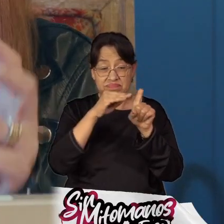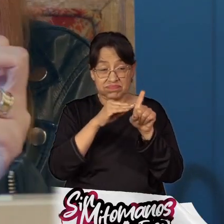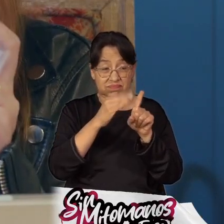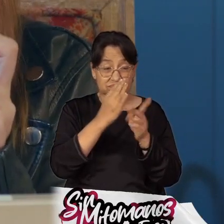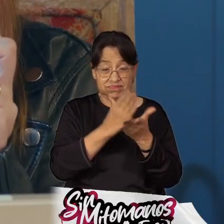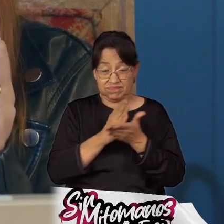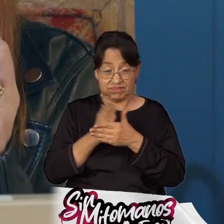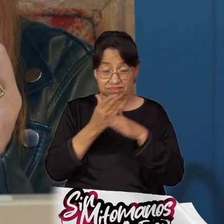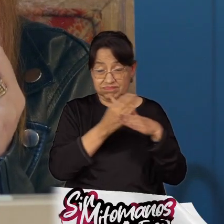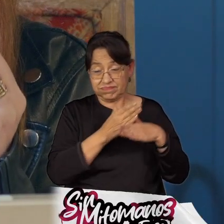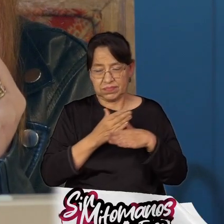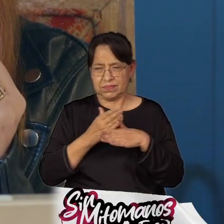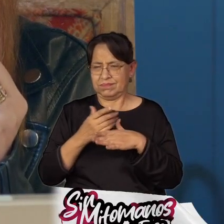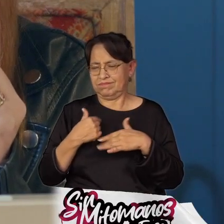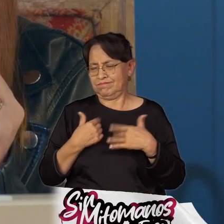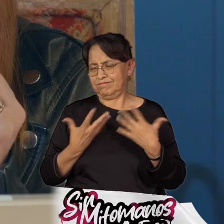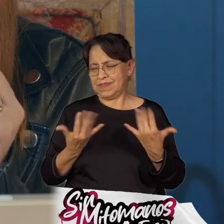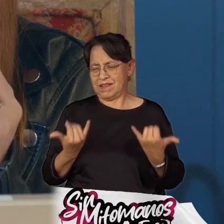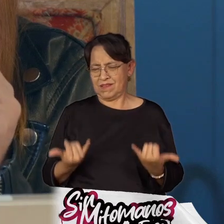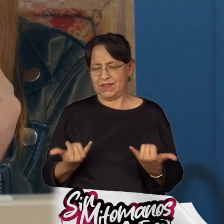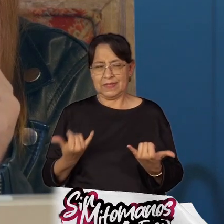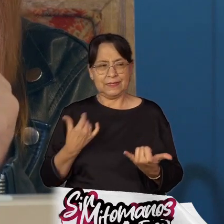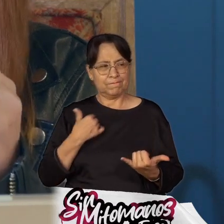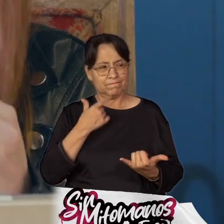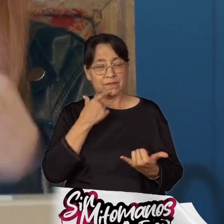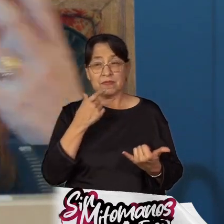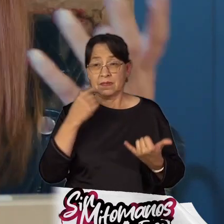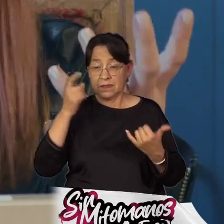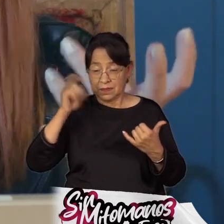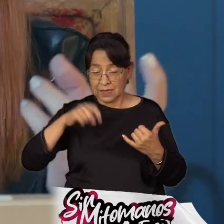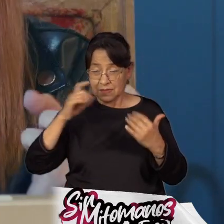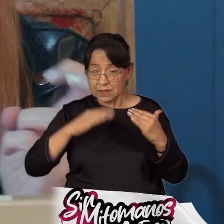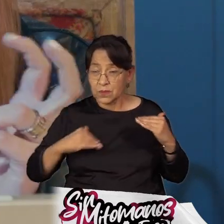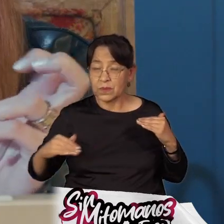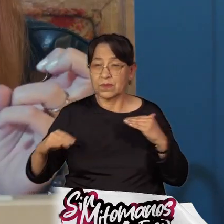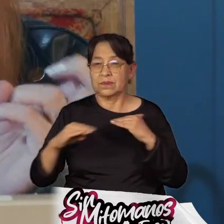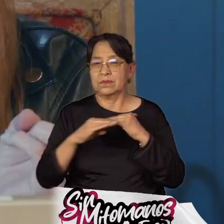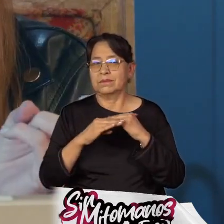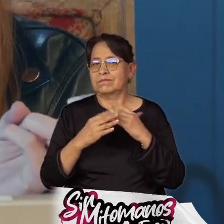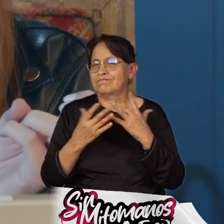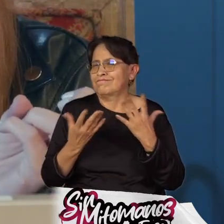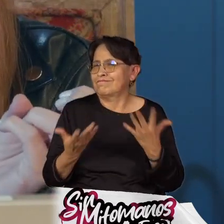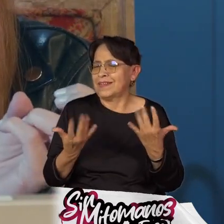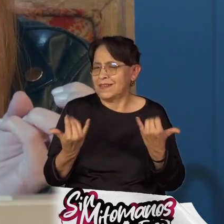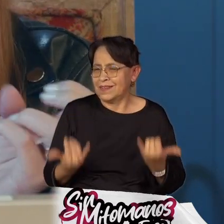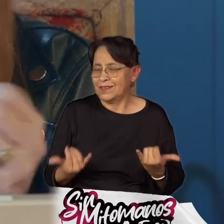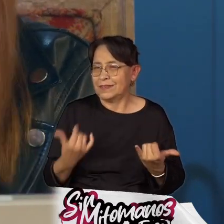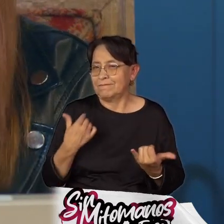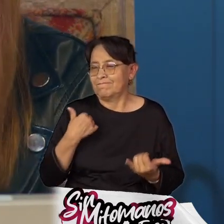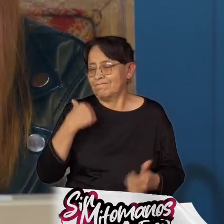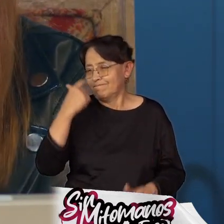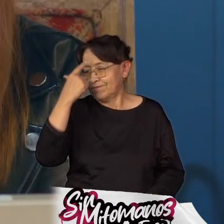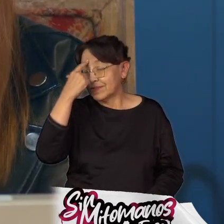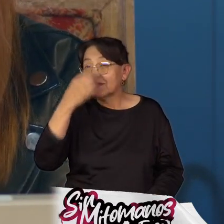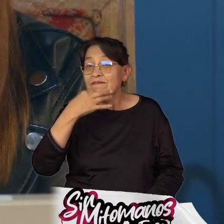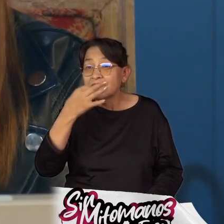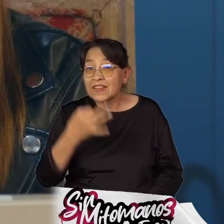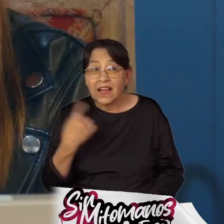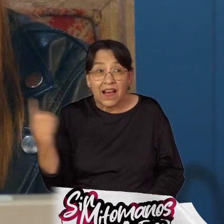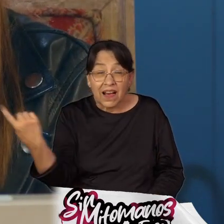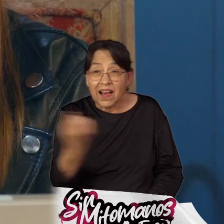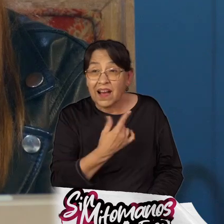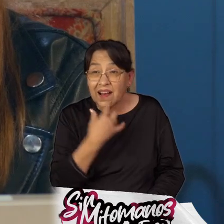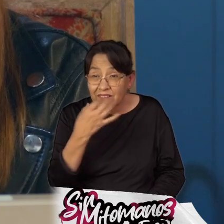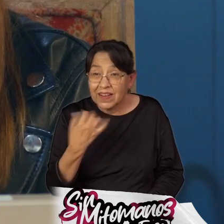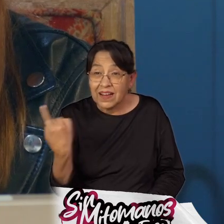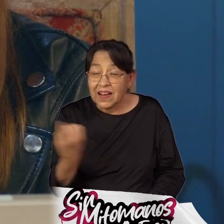donde se supone que estamos en un punto en donde vamos por la igualdad y la equidad, pues hoy en día podemos ver que eso no es